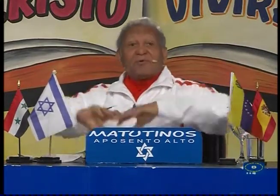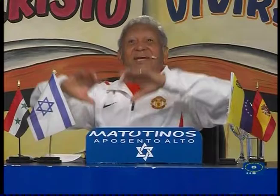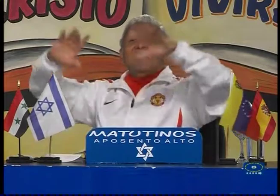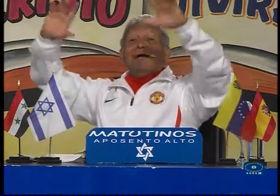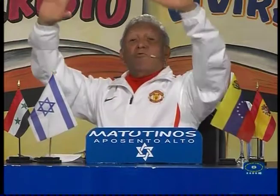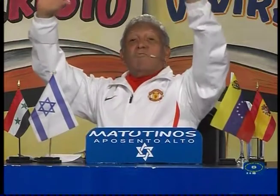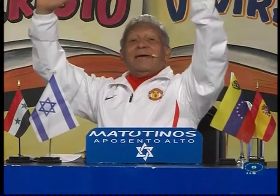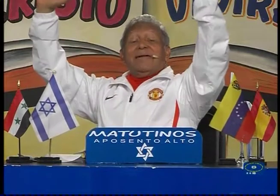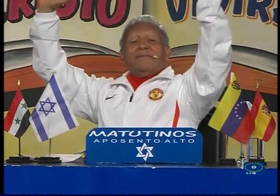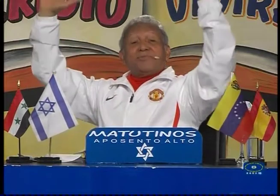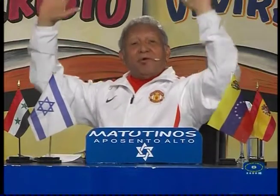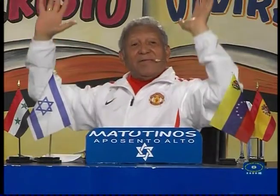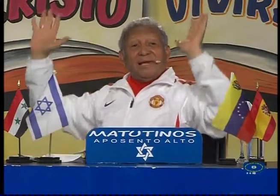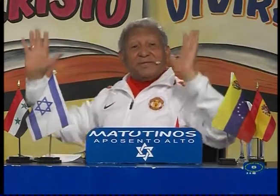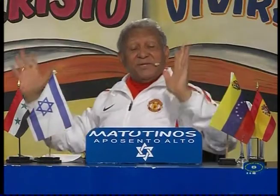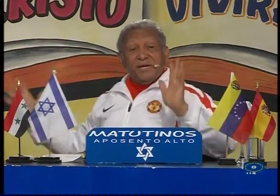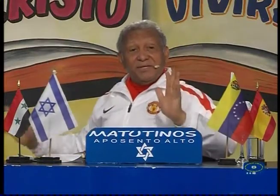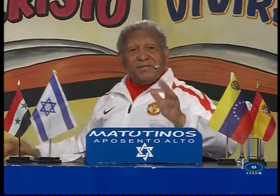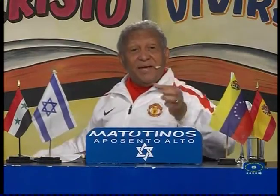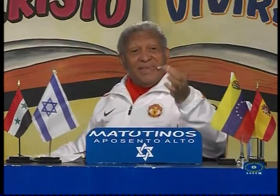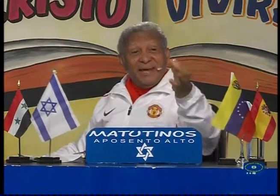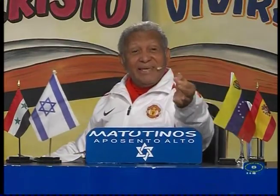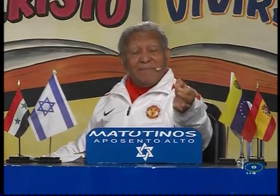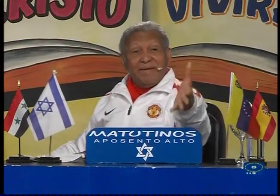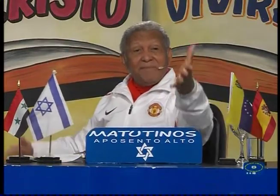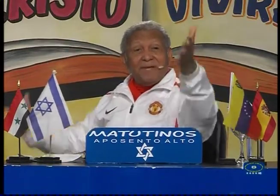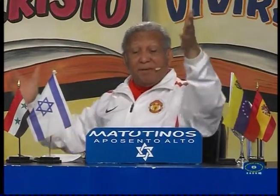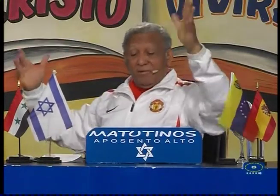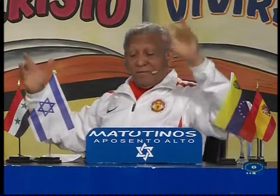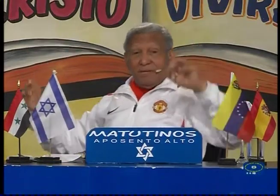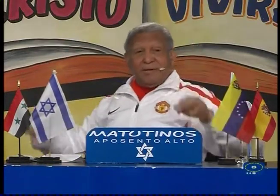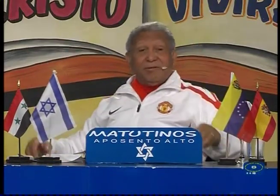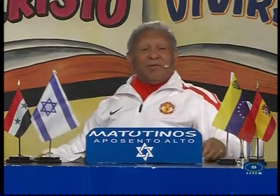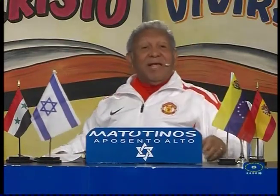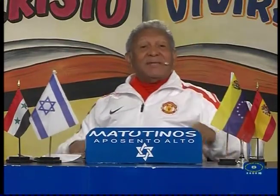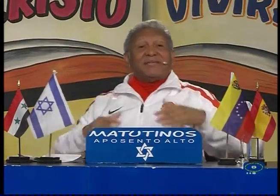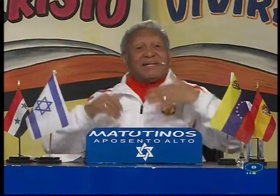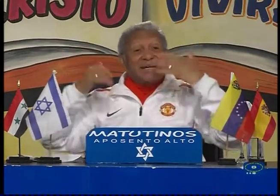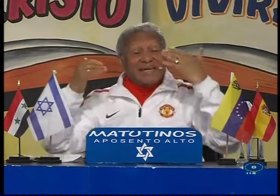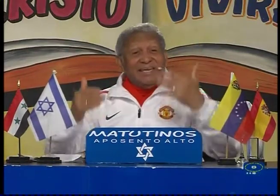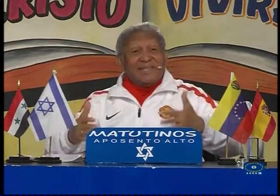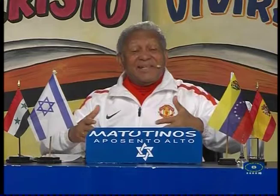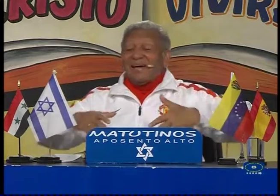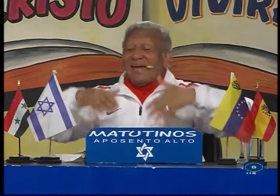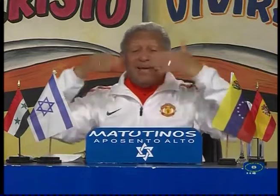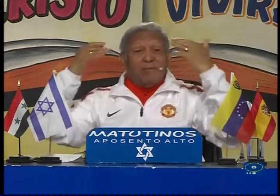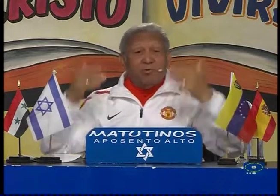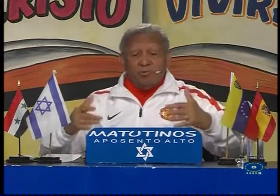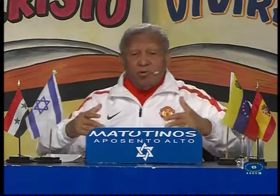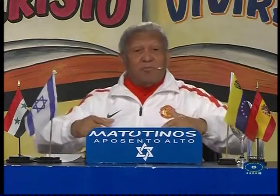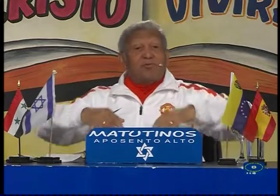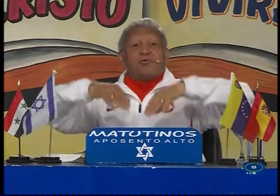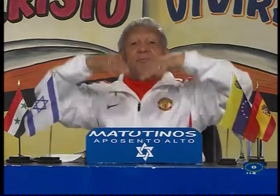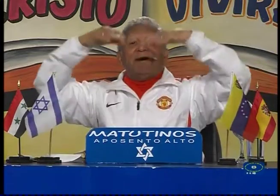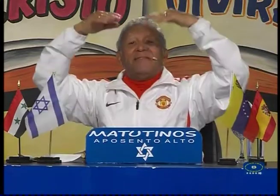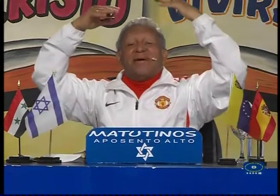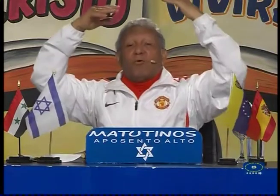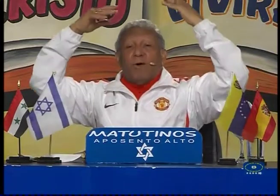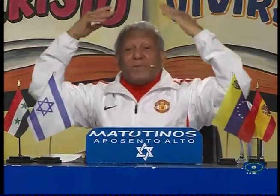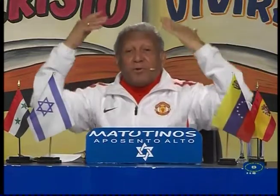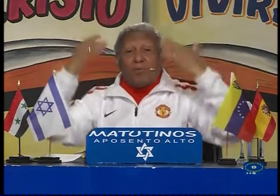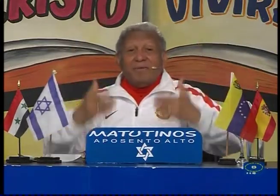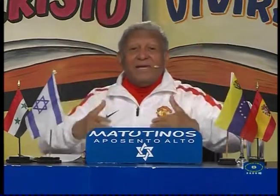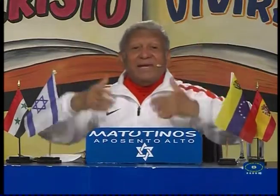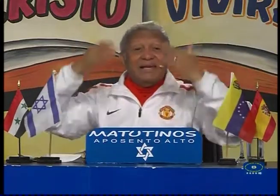nosotros vemos el aumento de la ciencia diariamente, amados hermanos, se registran en el mundo mucho más